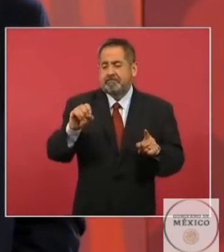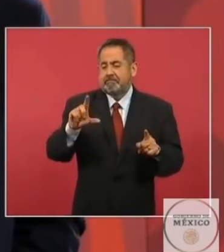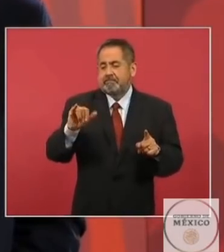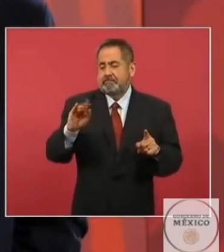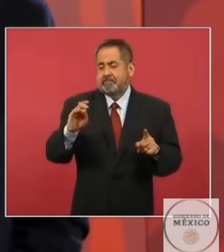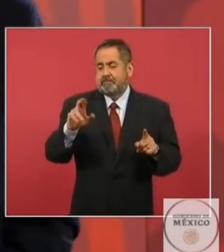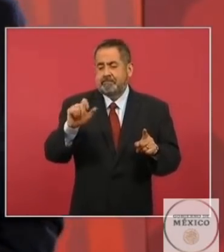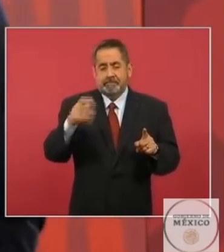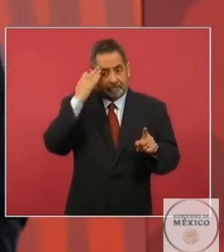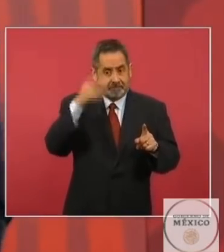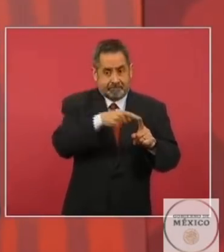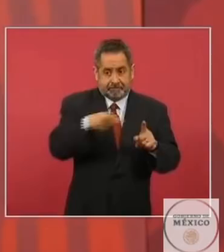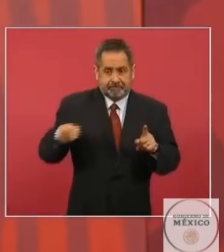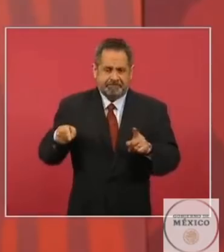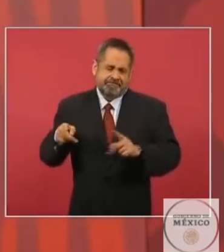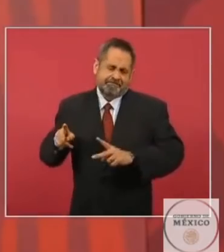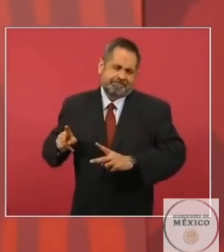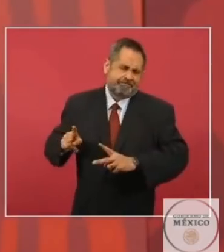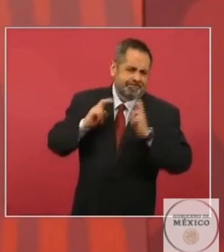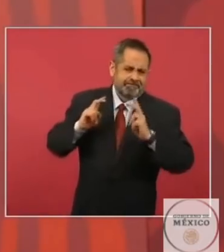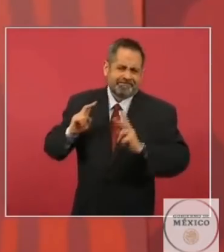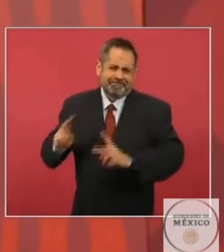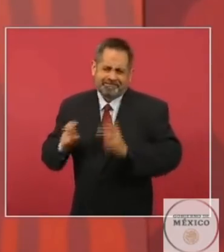mayor saqueo en toda la historia de México.